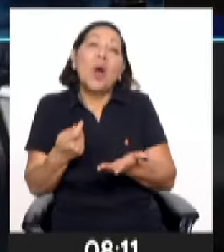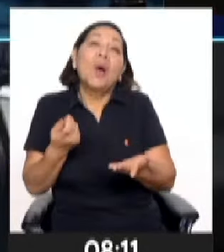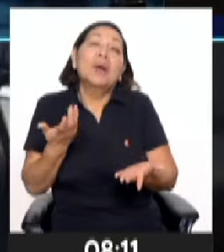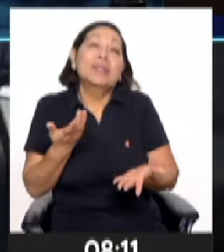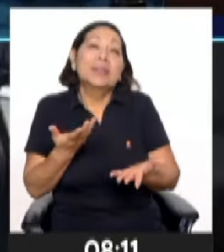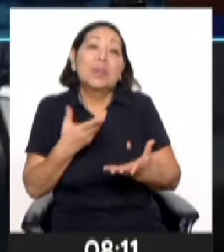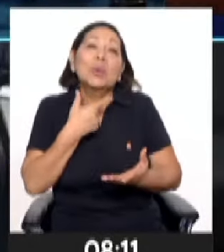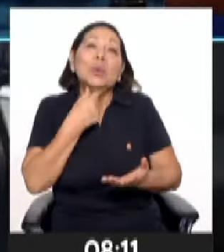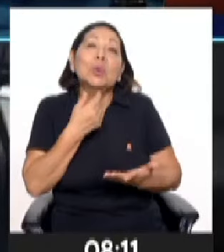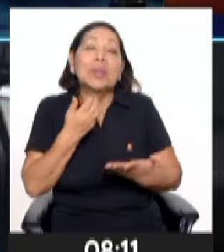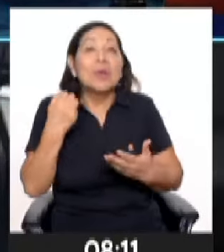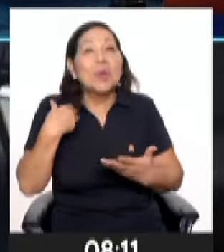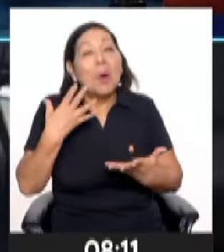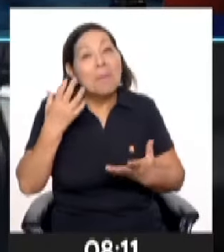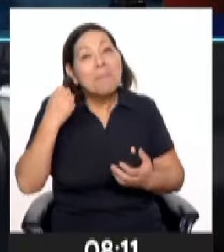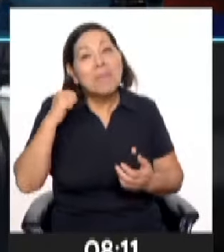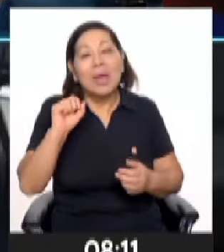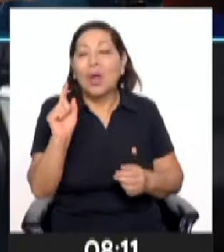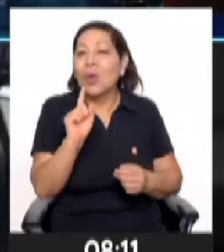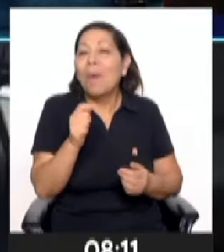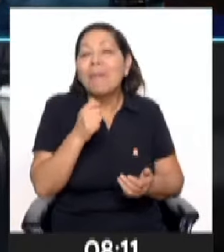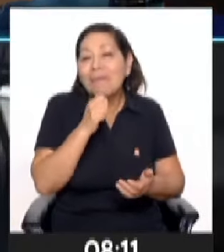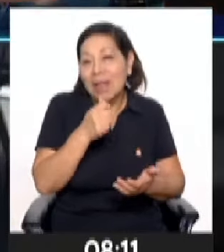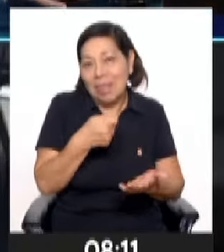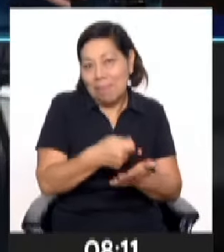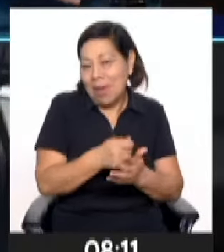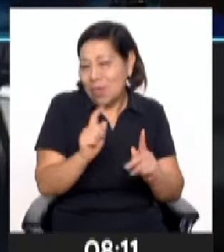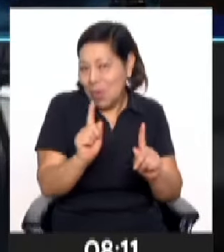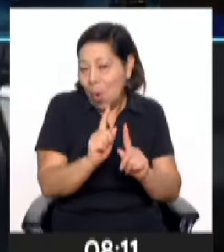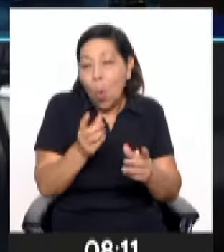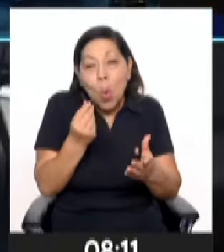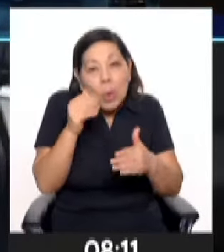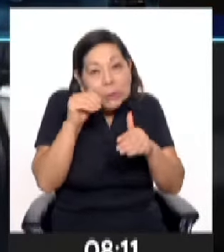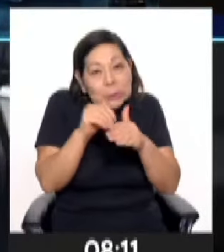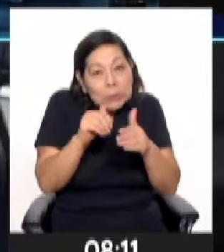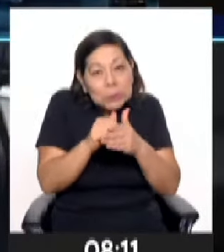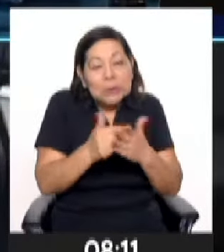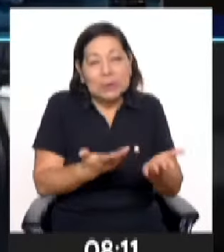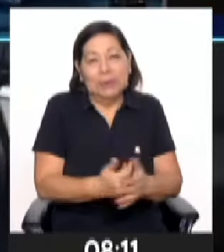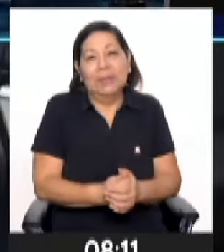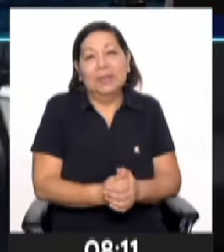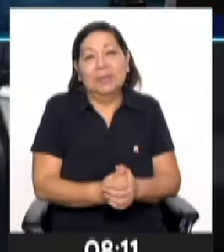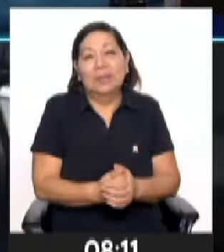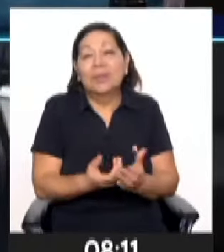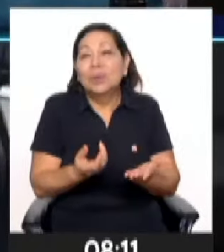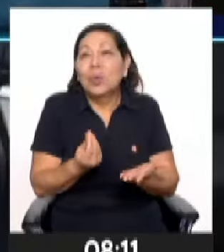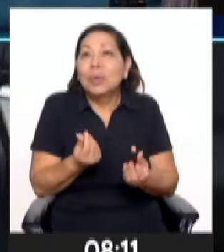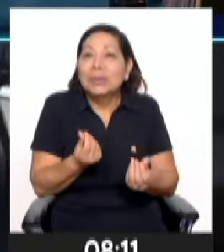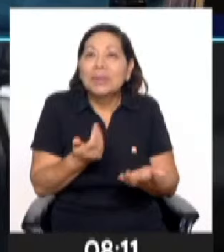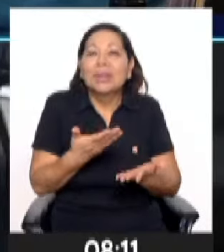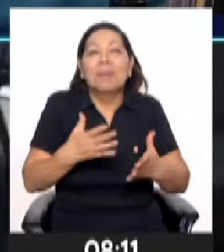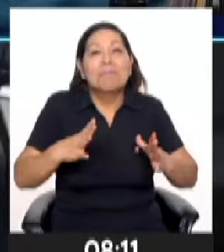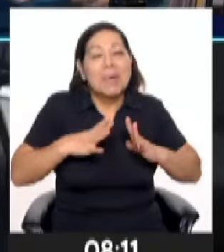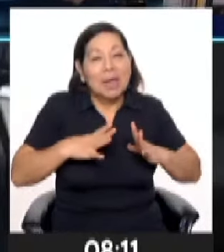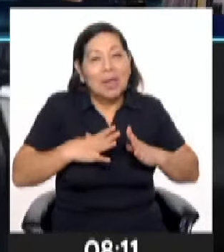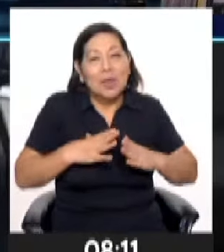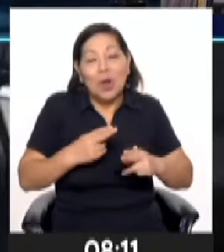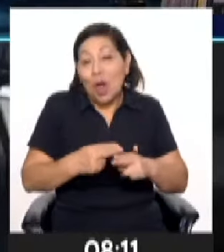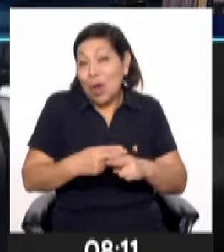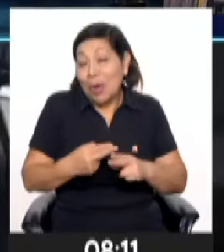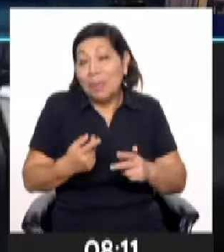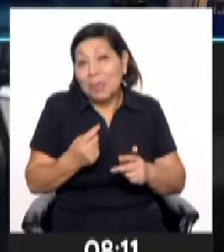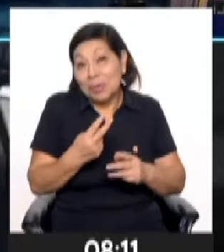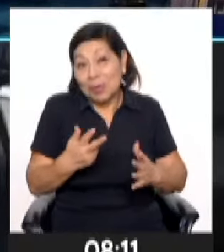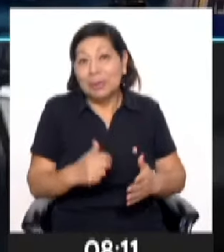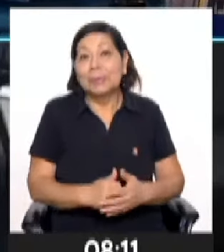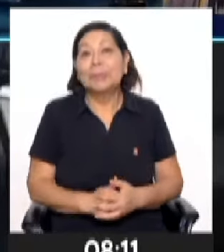pues a este viaje. No endeudarme sería lo ideal para poder tener estas vacaciones cortas. Por